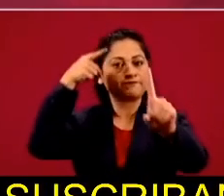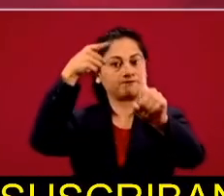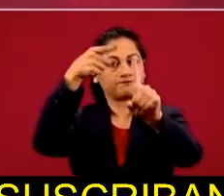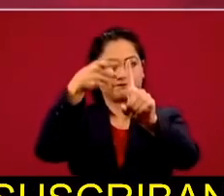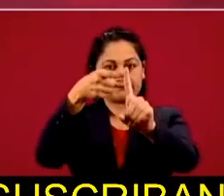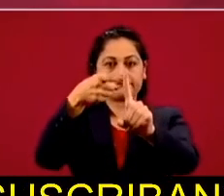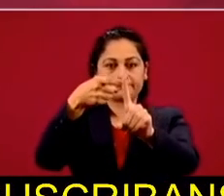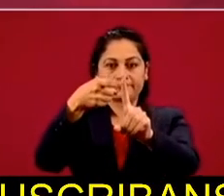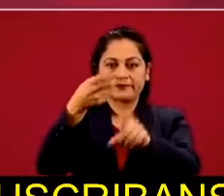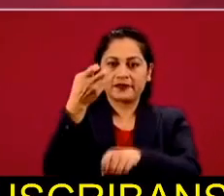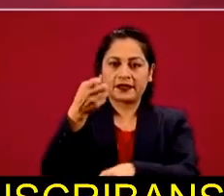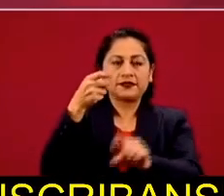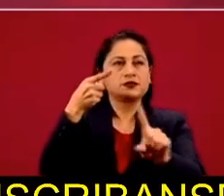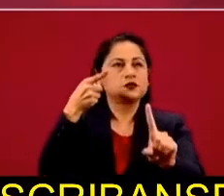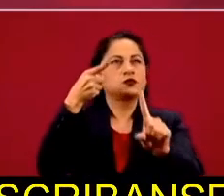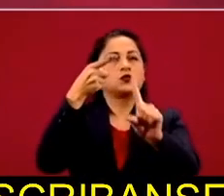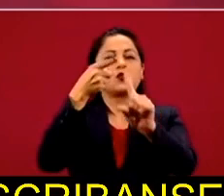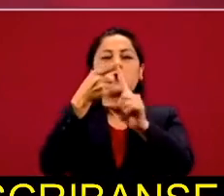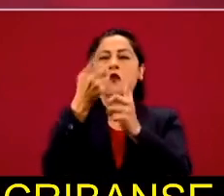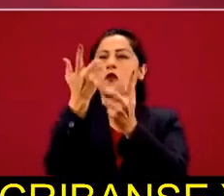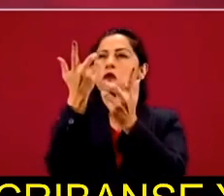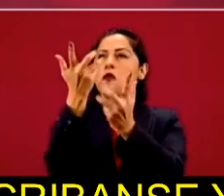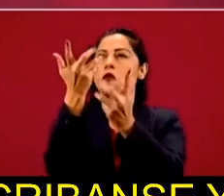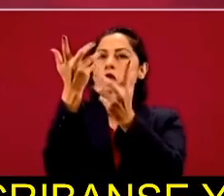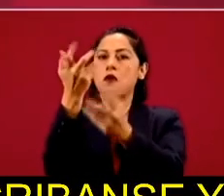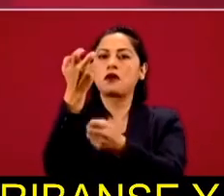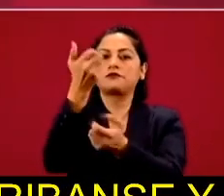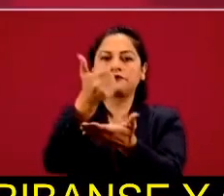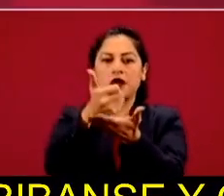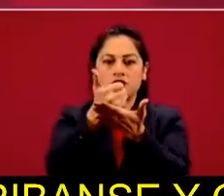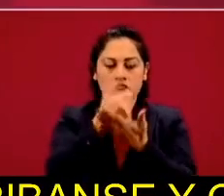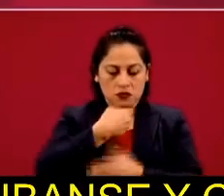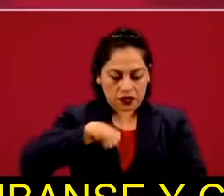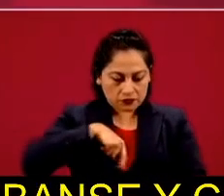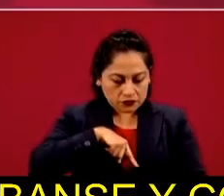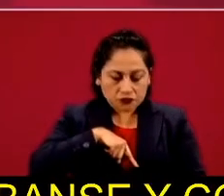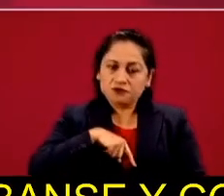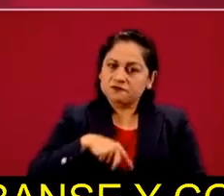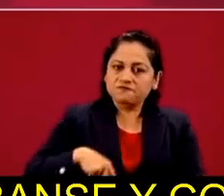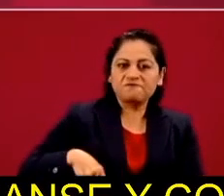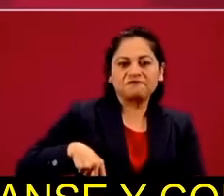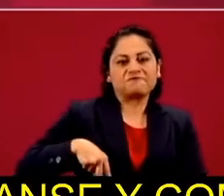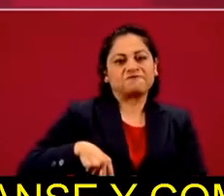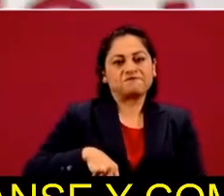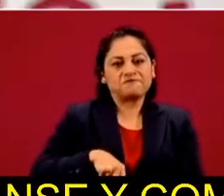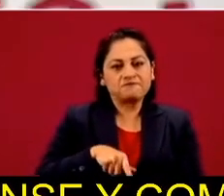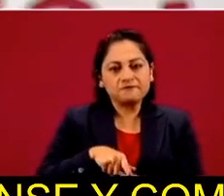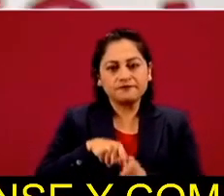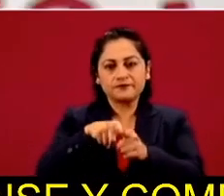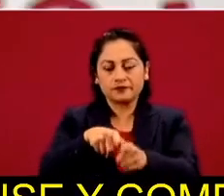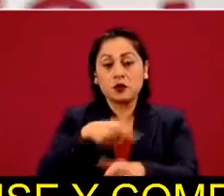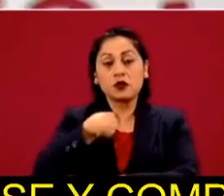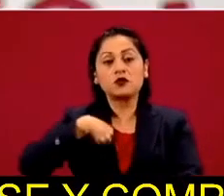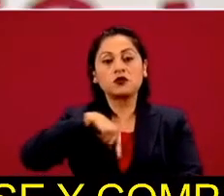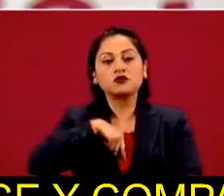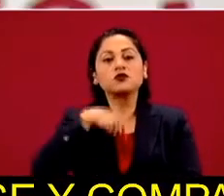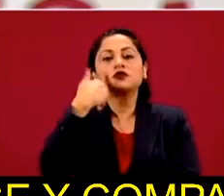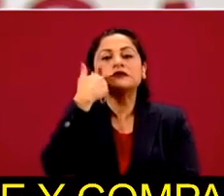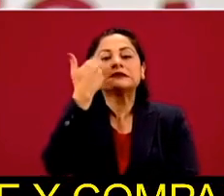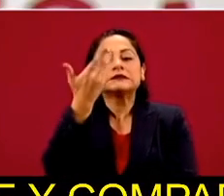el bello ideal, lo que nos hace caminar. Queremos limpiar de corrupción el